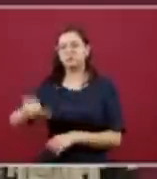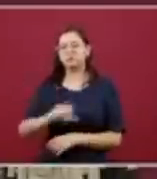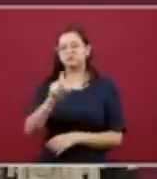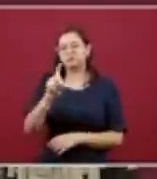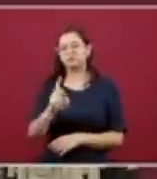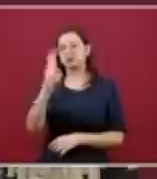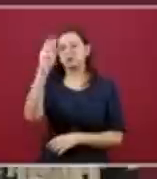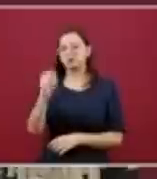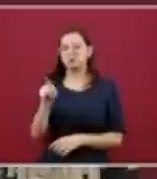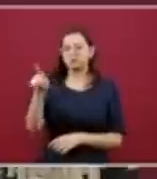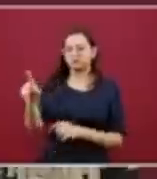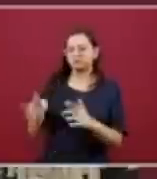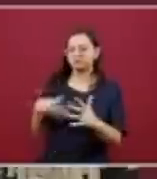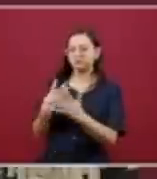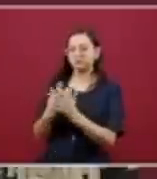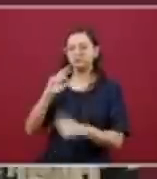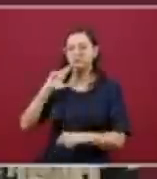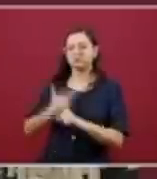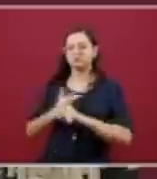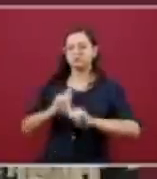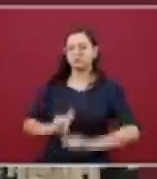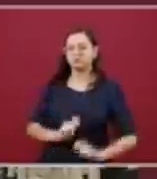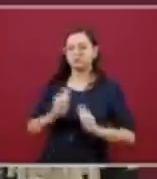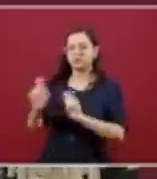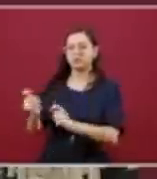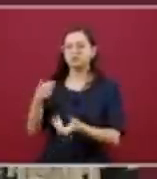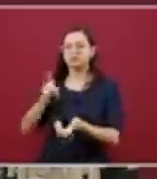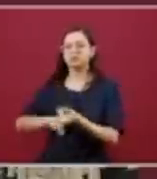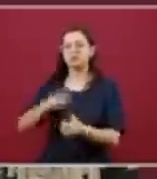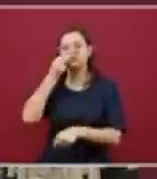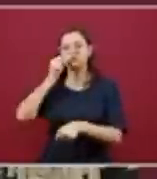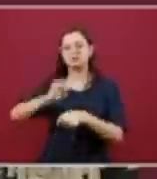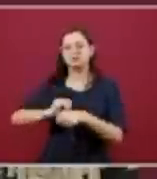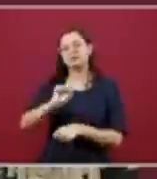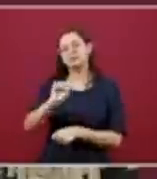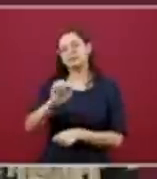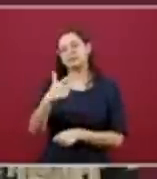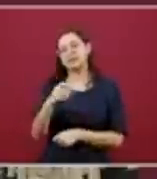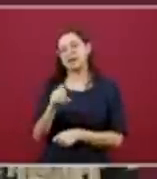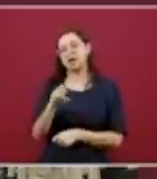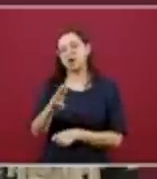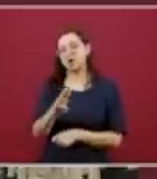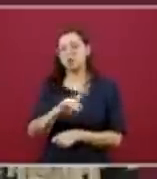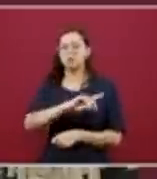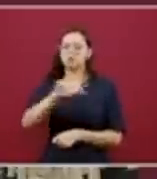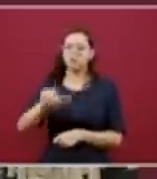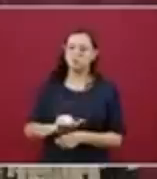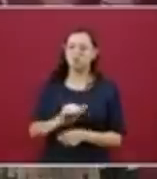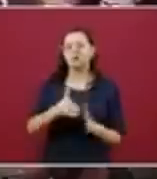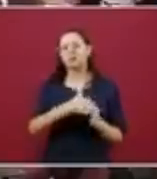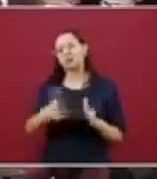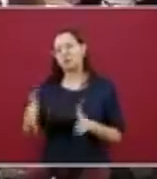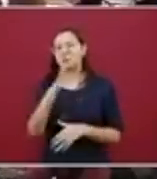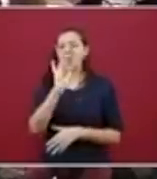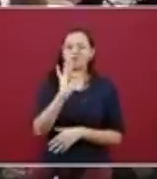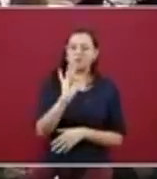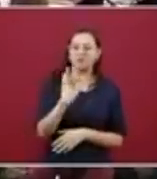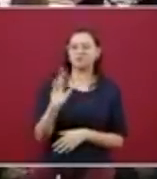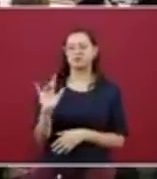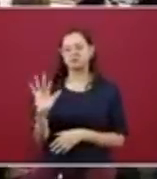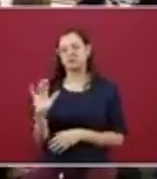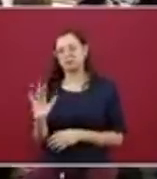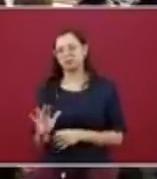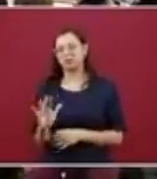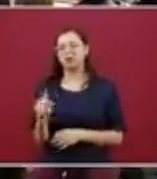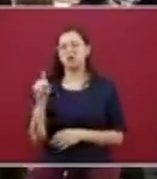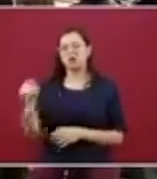que el penal quedara bajo la responsabilidad de la Secretaría de Gobernación. Durante la década de los 40 y 50, llegaron a las